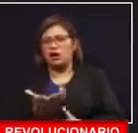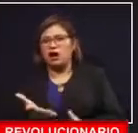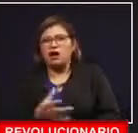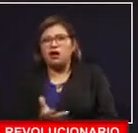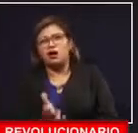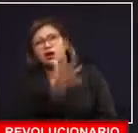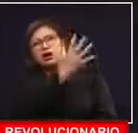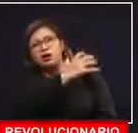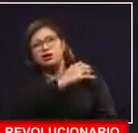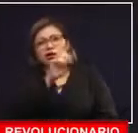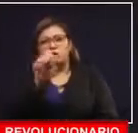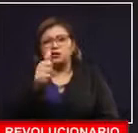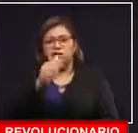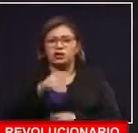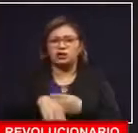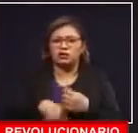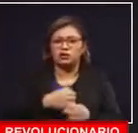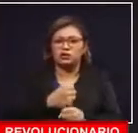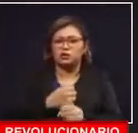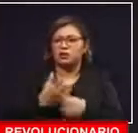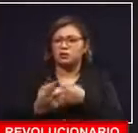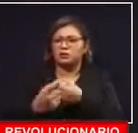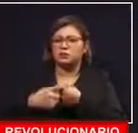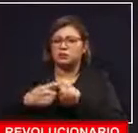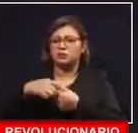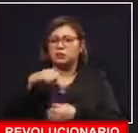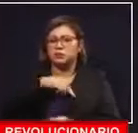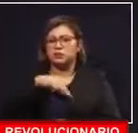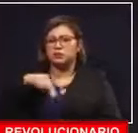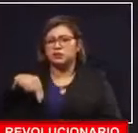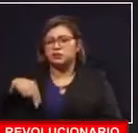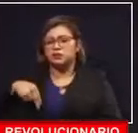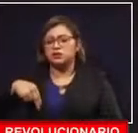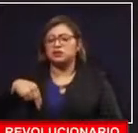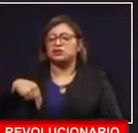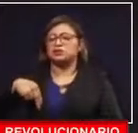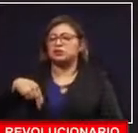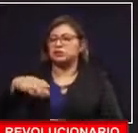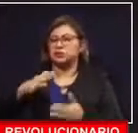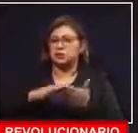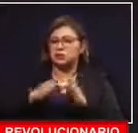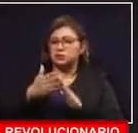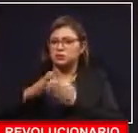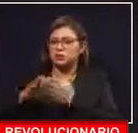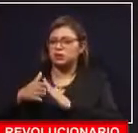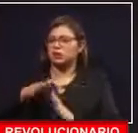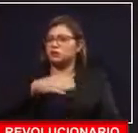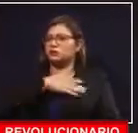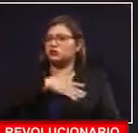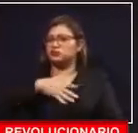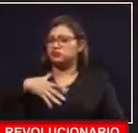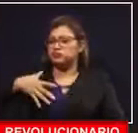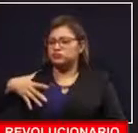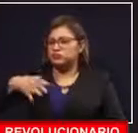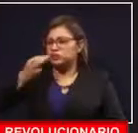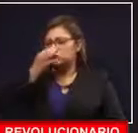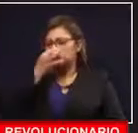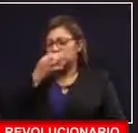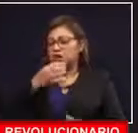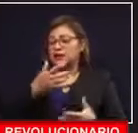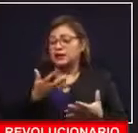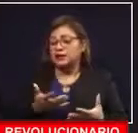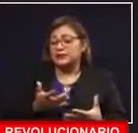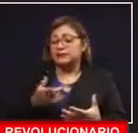autoridades tradicionales y los habitantes de las comunidades que se ven afectadas por su recibir de parte del Estado panameño